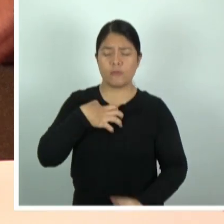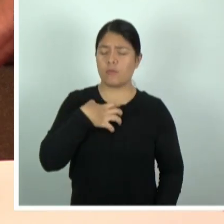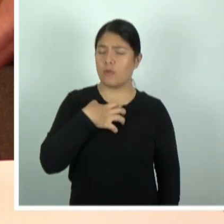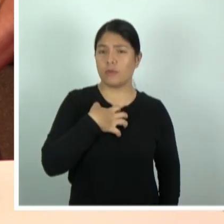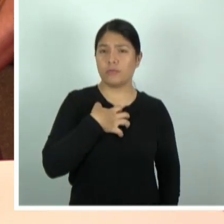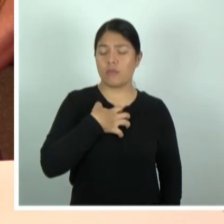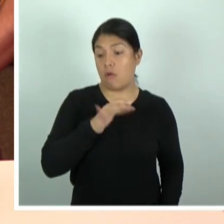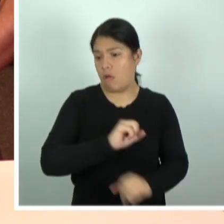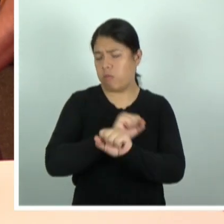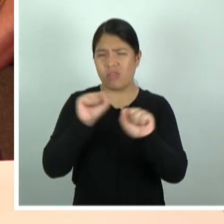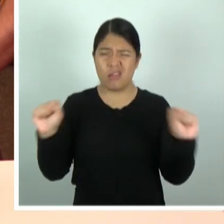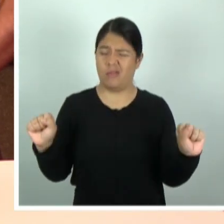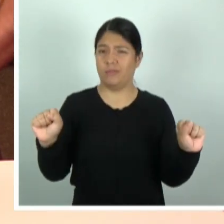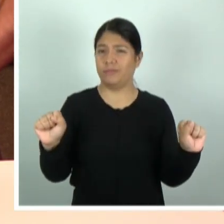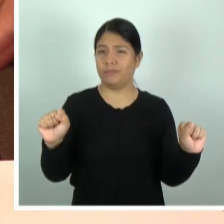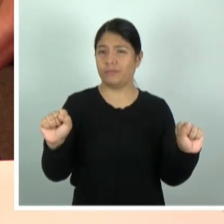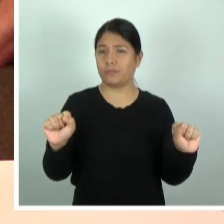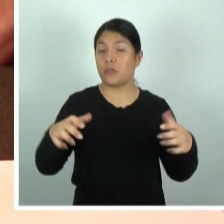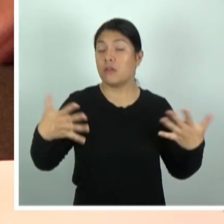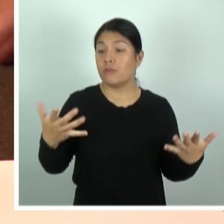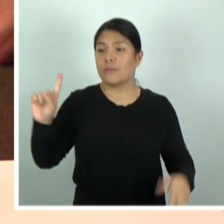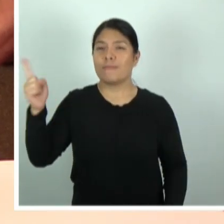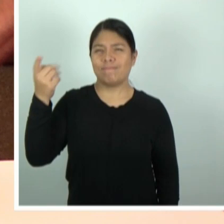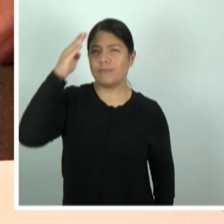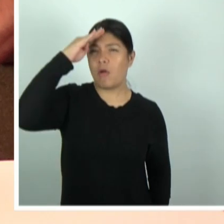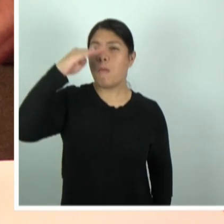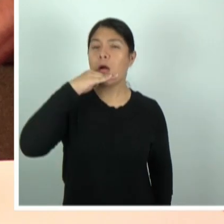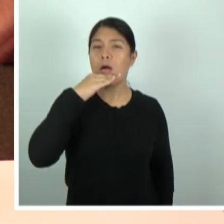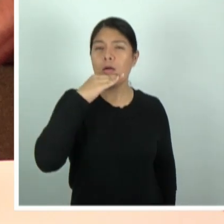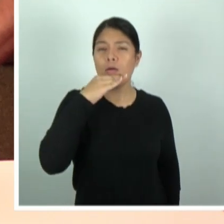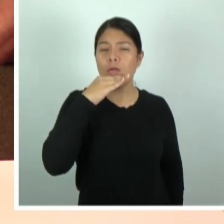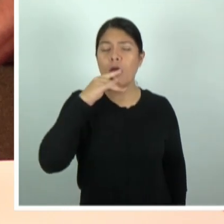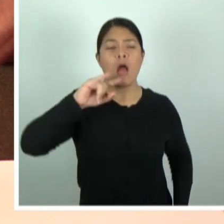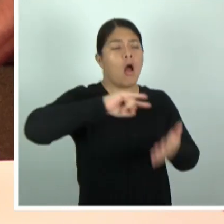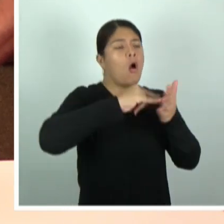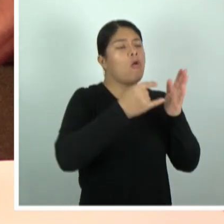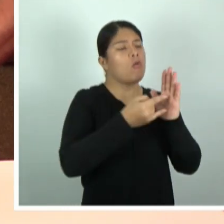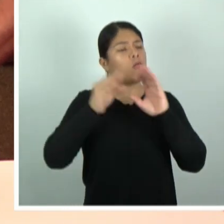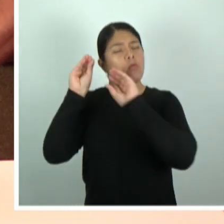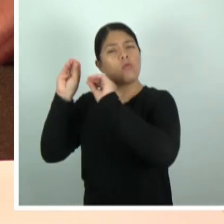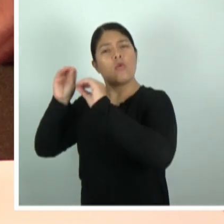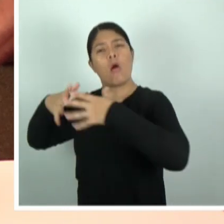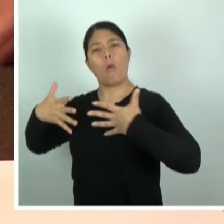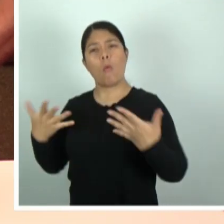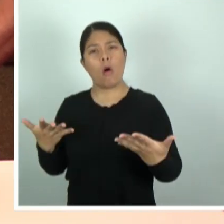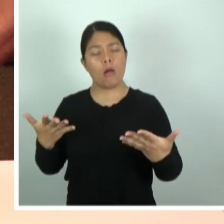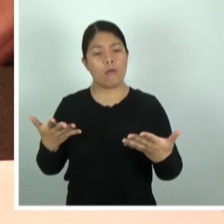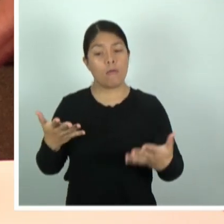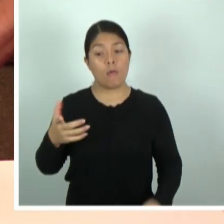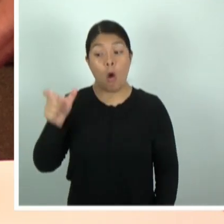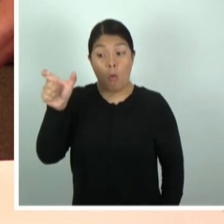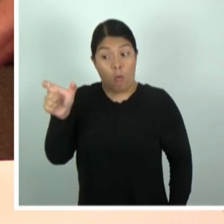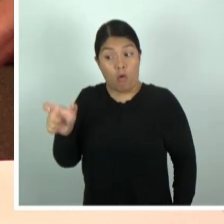Era imposible. Por eso Dios el Padre, su solución fue esta: enviar a una